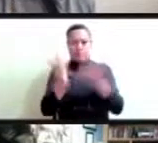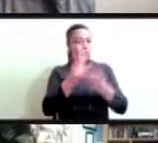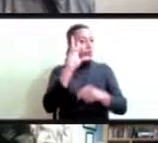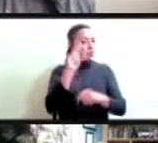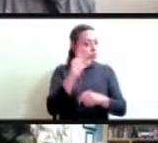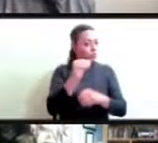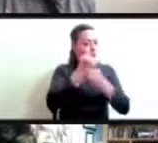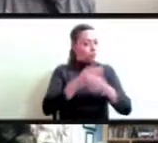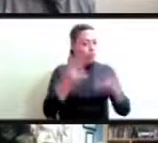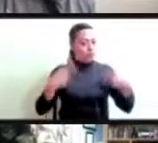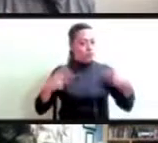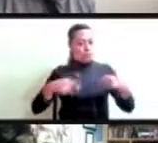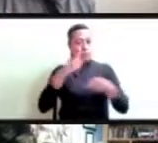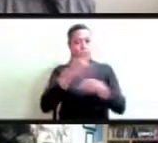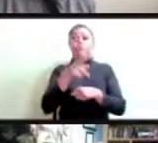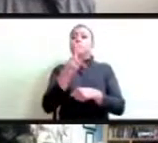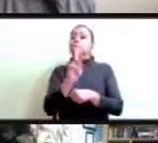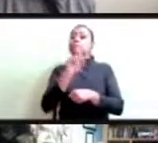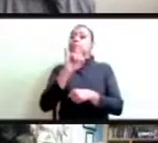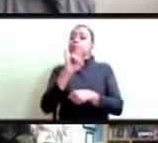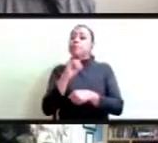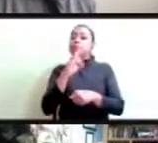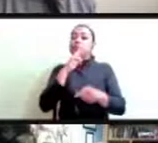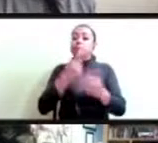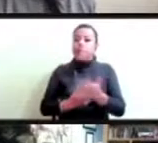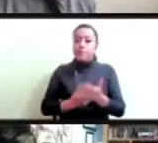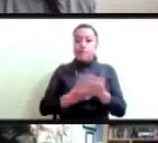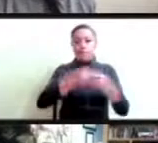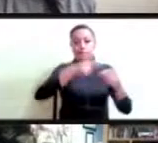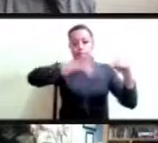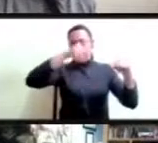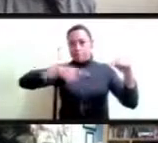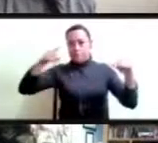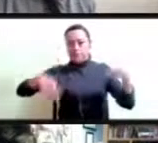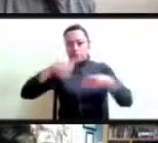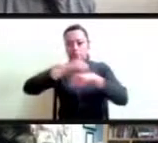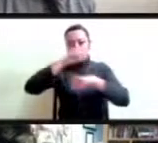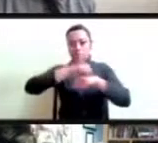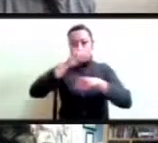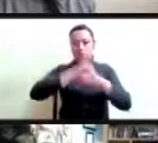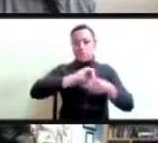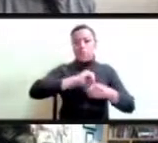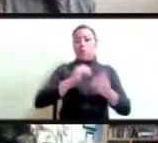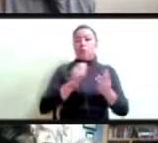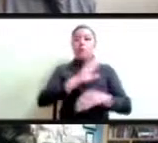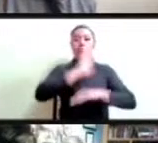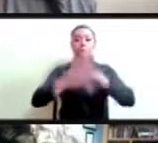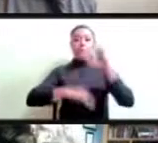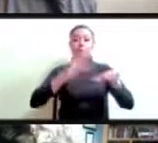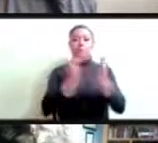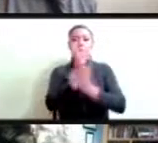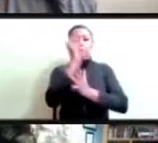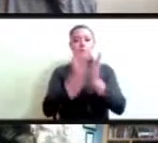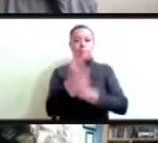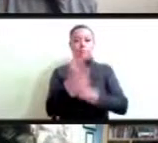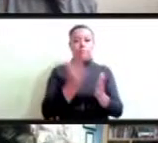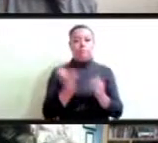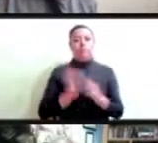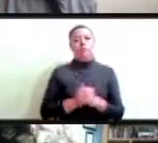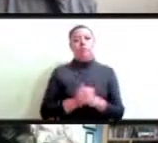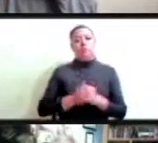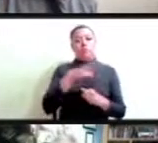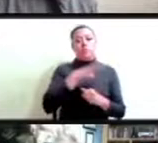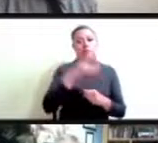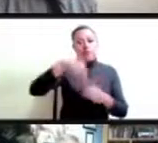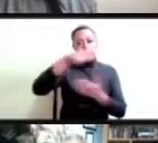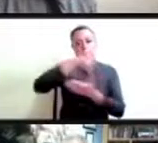de reporte estadístico de las cifras de exceso de mortalidad y de las defunciones que se presentan en nuestra ciudad. Es cuanto,